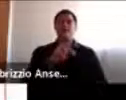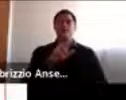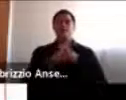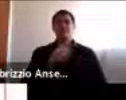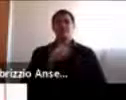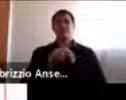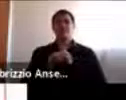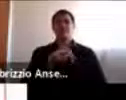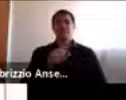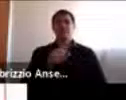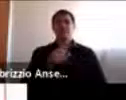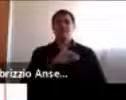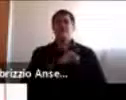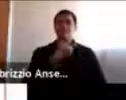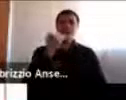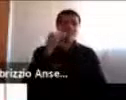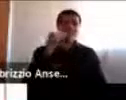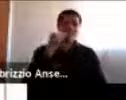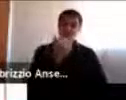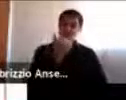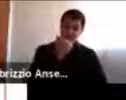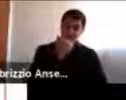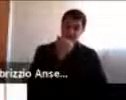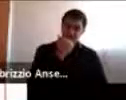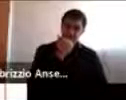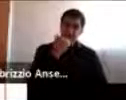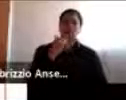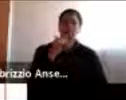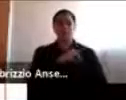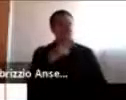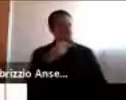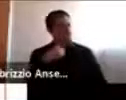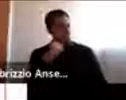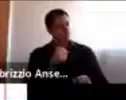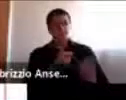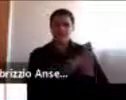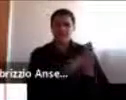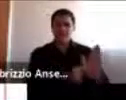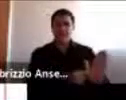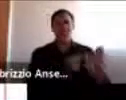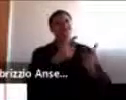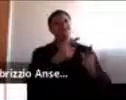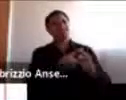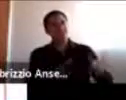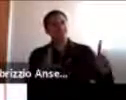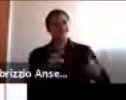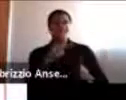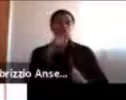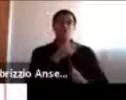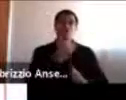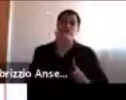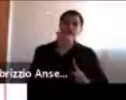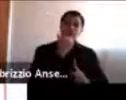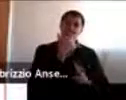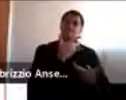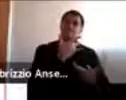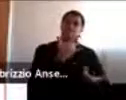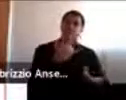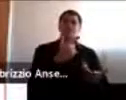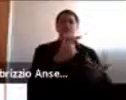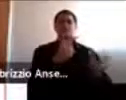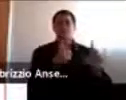equivoca tratar de hacerle la diferenciación entre los distintos fonemas ¿cierto? con el que se equivocó y con el que correspondía